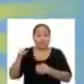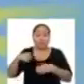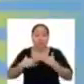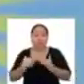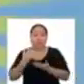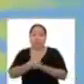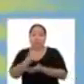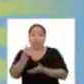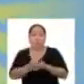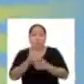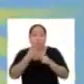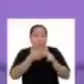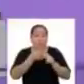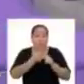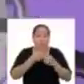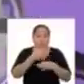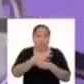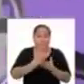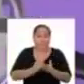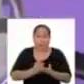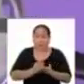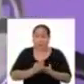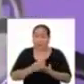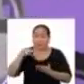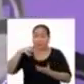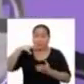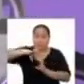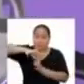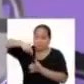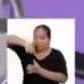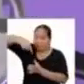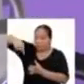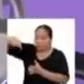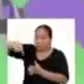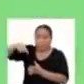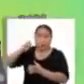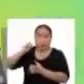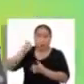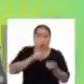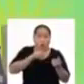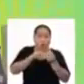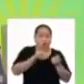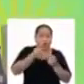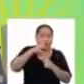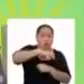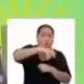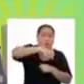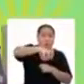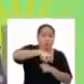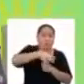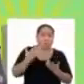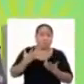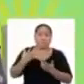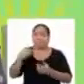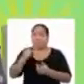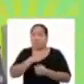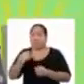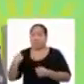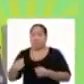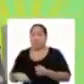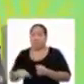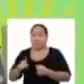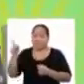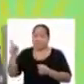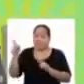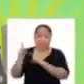desde distintas partes del mundo. También controlar las actividades de las sedes de una empresa. Sedes que pueden estar en la China o en la